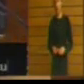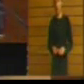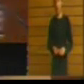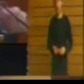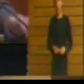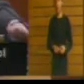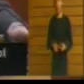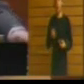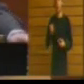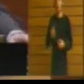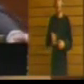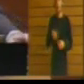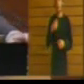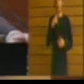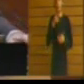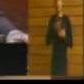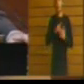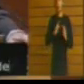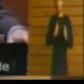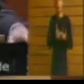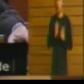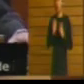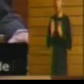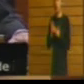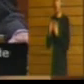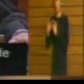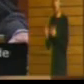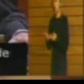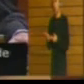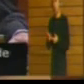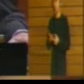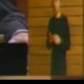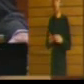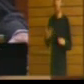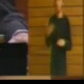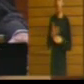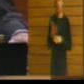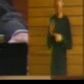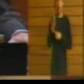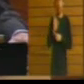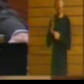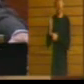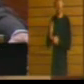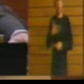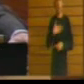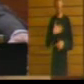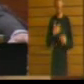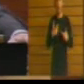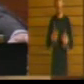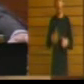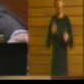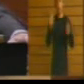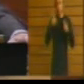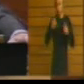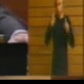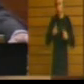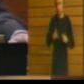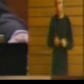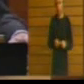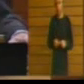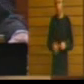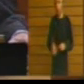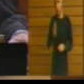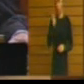hemos visto también cómo se han venido celebrando reuniones en las que han asistido representantes del Departamento de Educación solamente